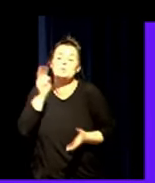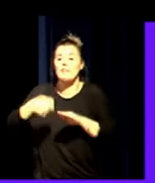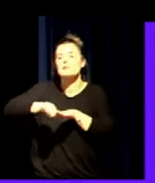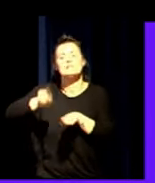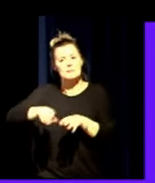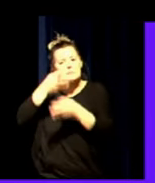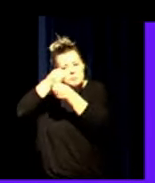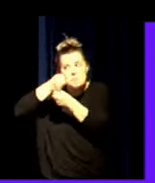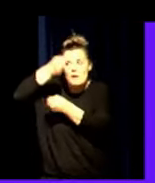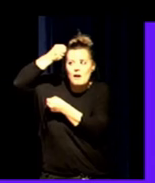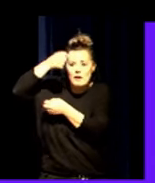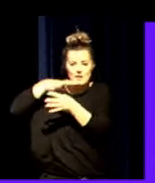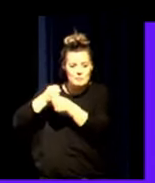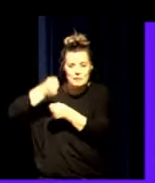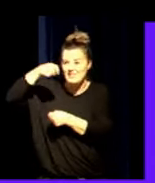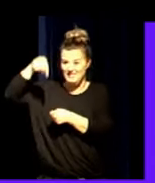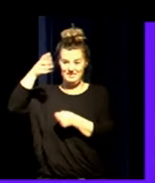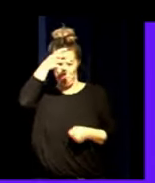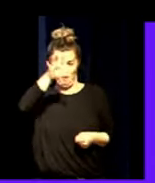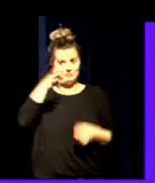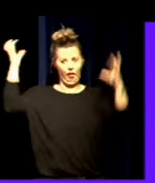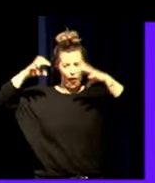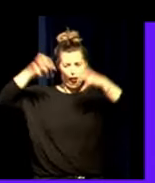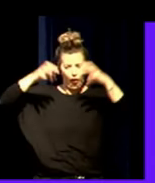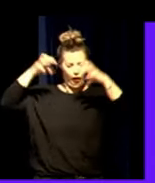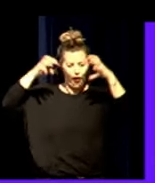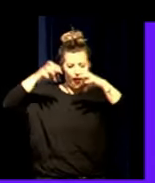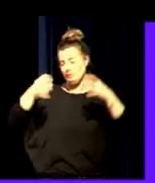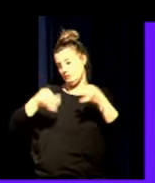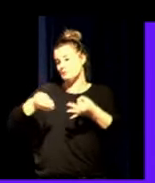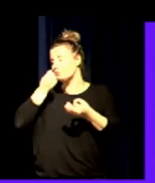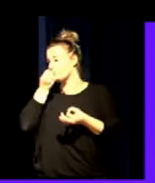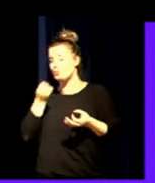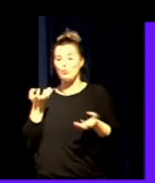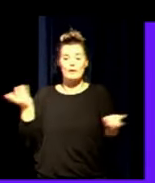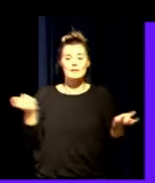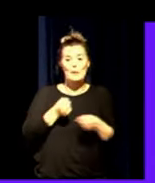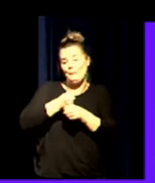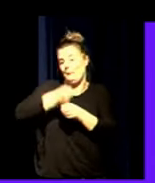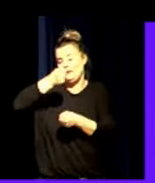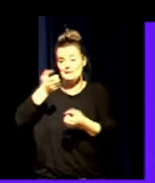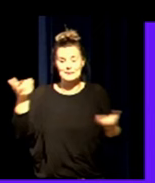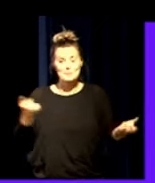paraguas en este país donde llueve tanto, ¿no? Siempre es muy bueno un paraguas,